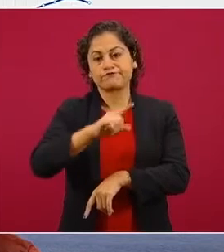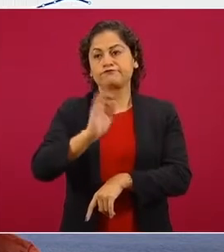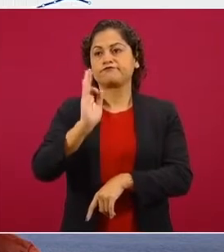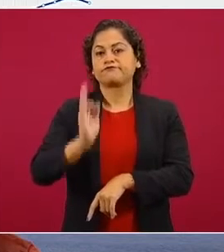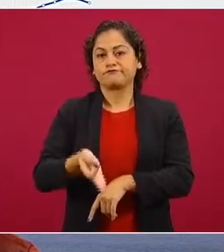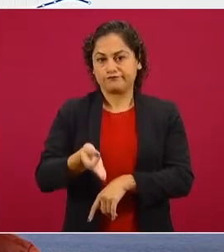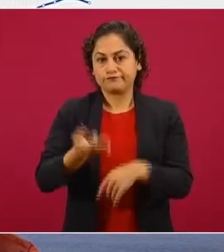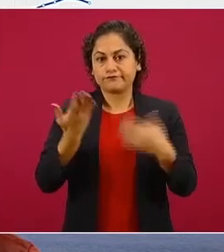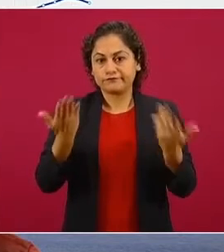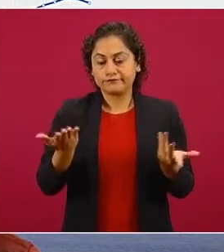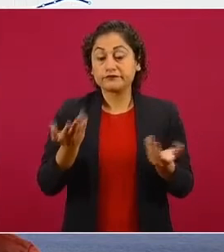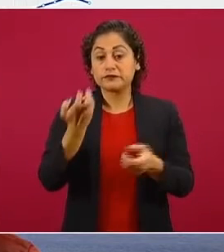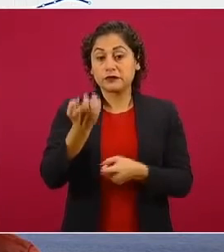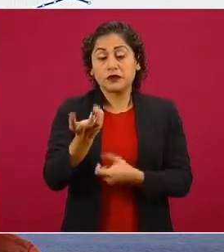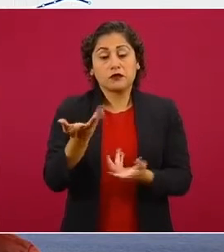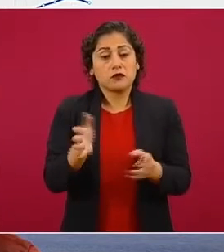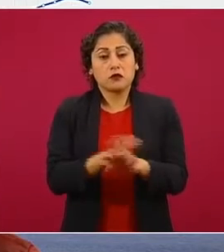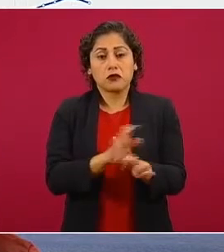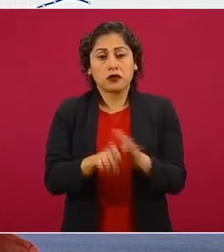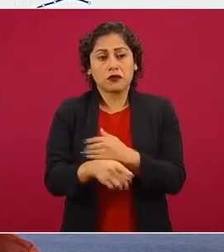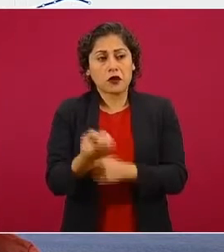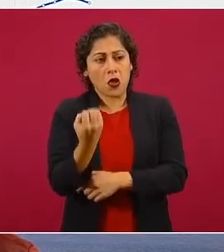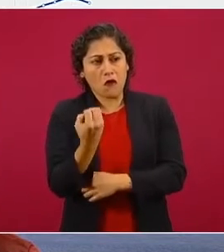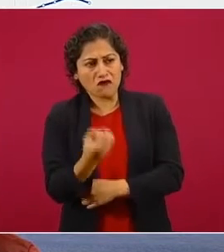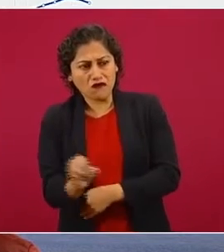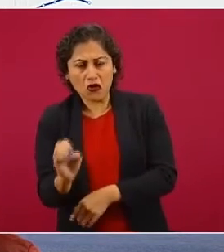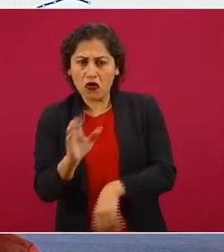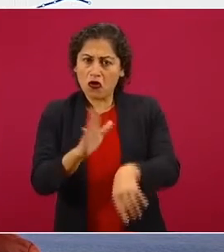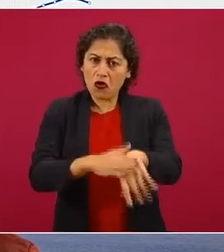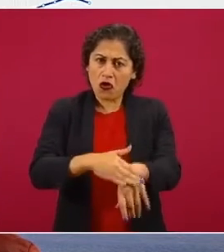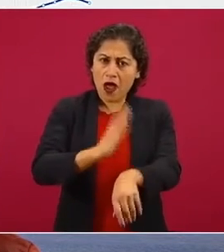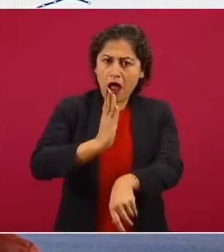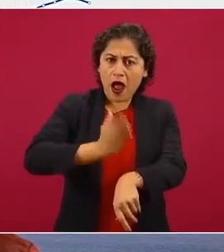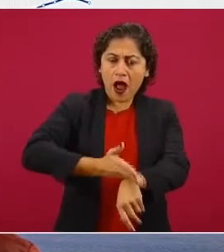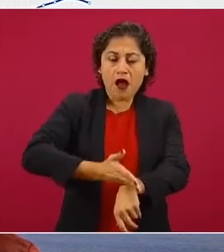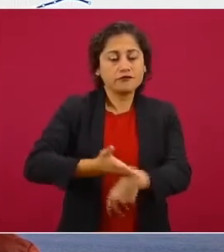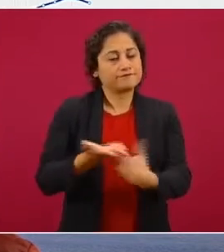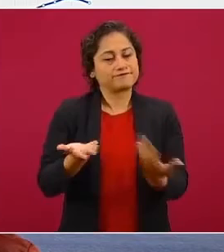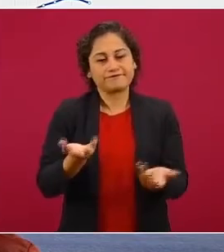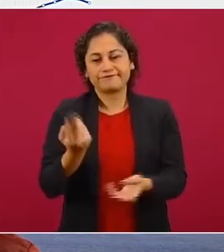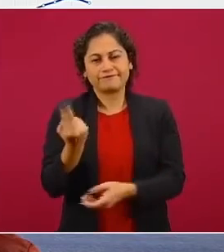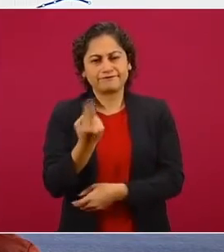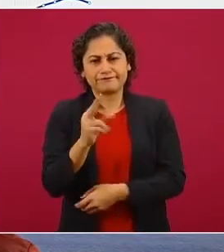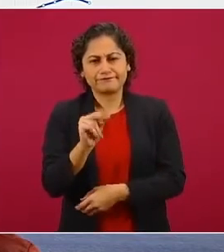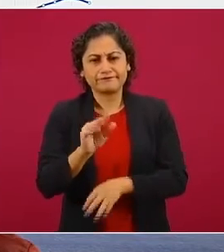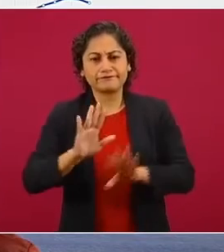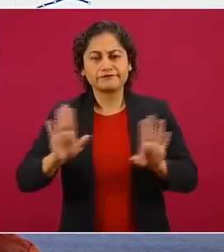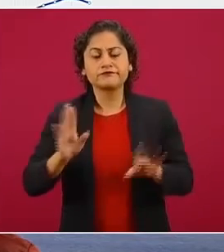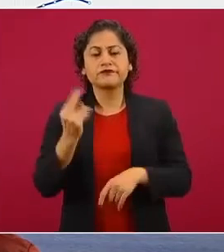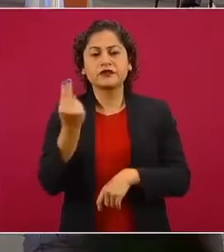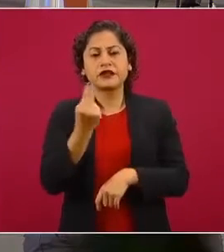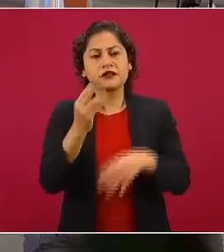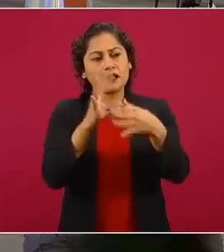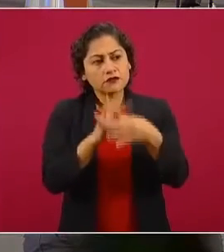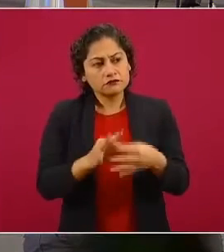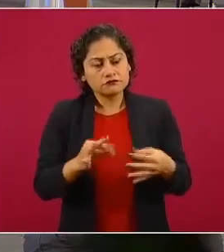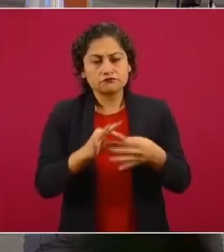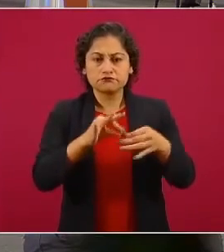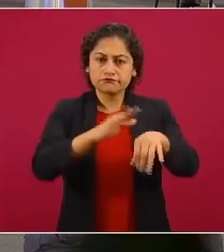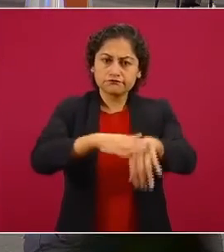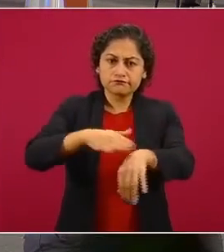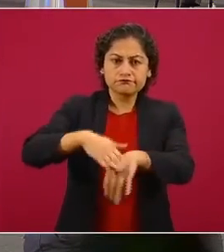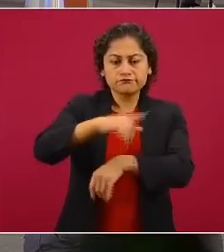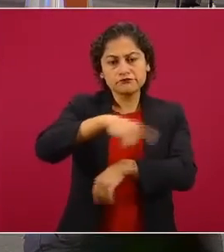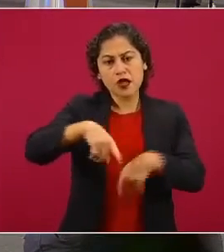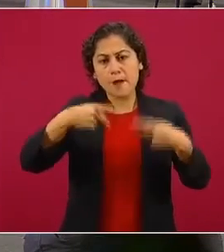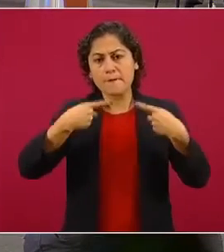además es peligroso tratar de forzarlas a la población. Es mucho mejor convencer, explicar, invitar para que